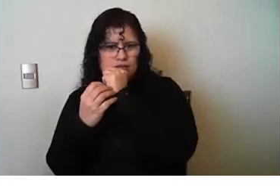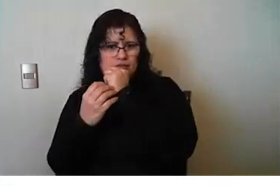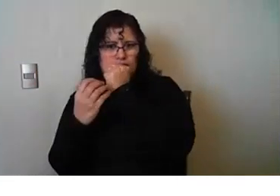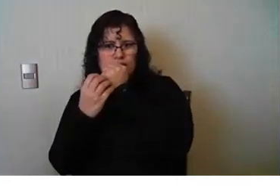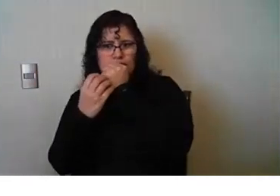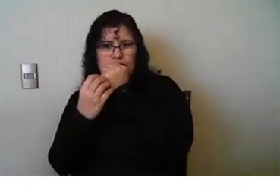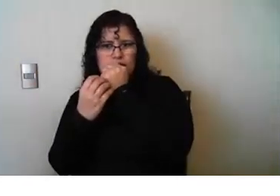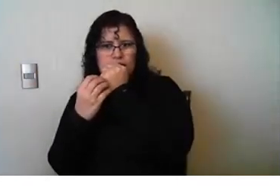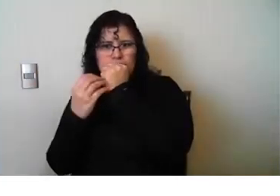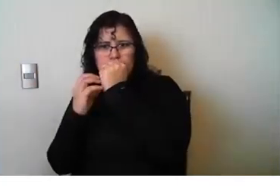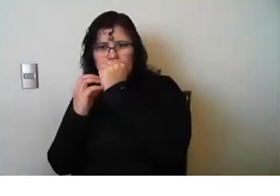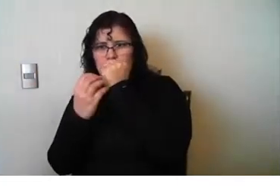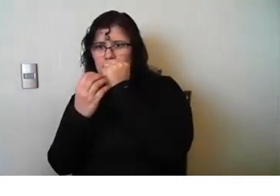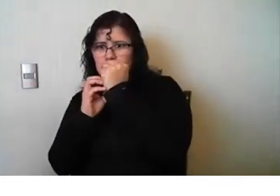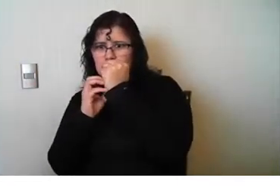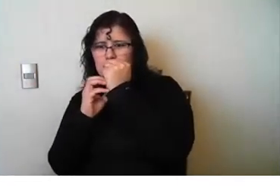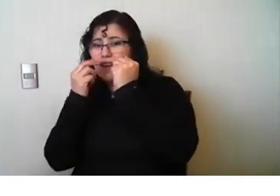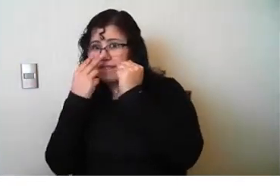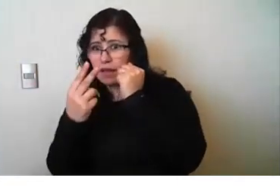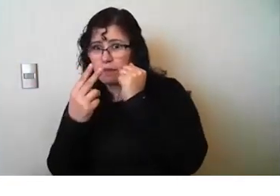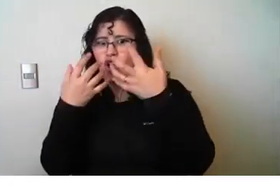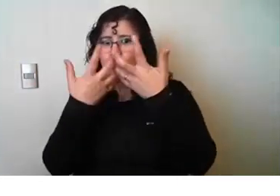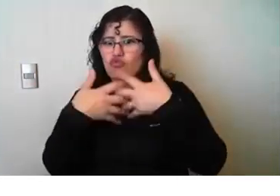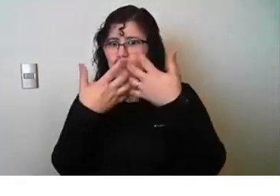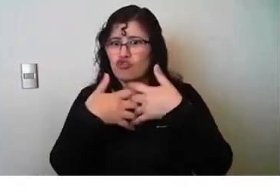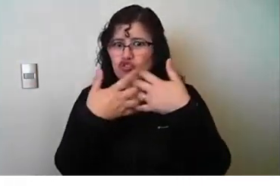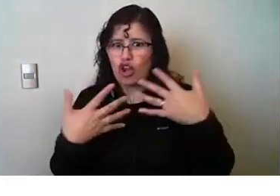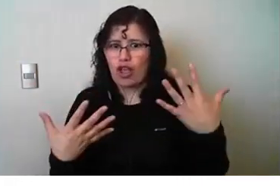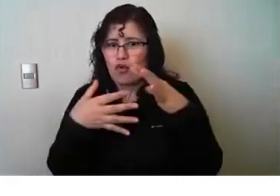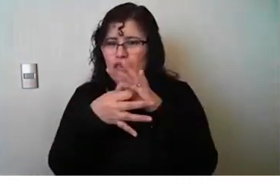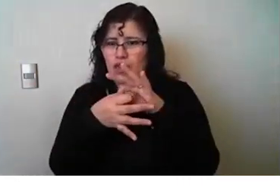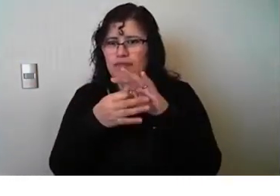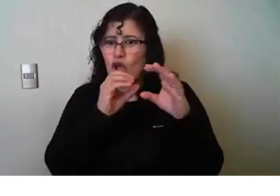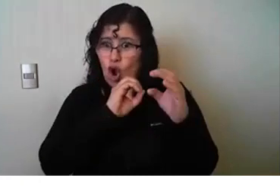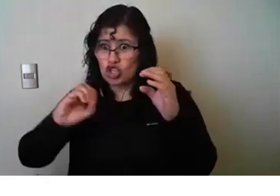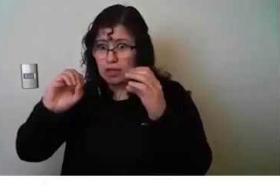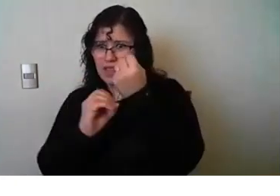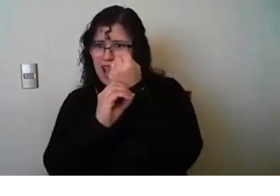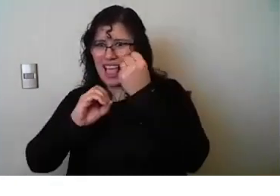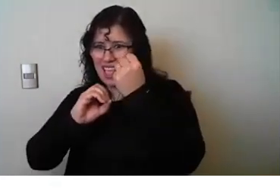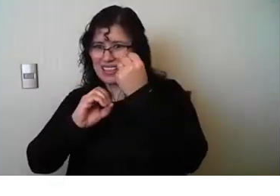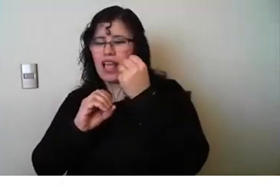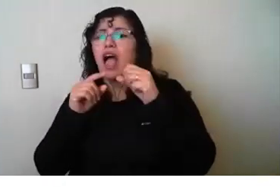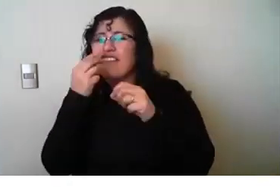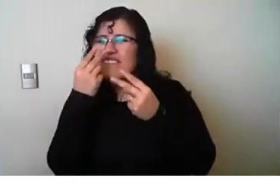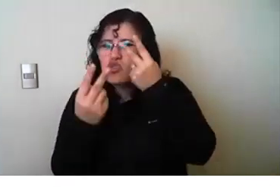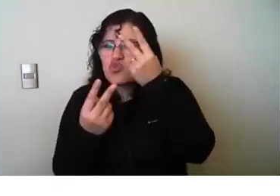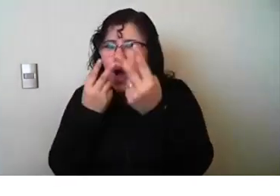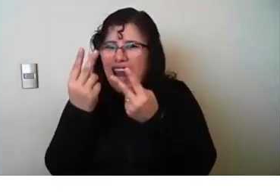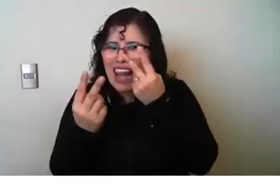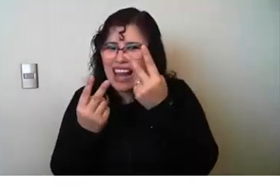funciones, habíamos visto que principalmente la función del lóbulo occipital era visual, porque aquí está el